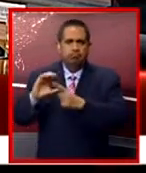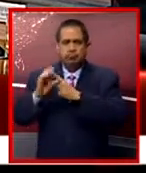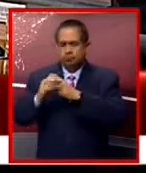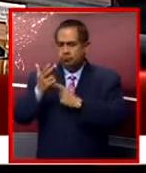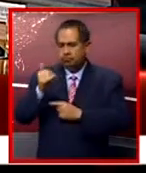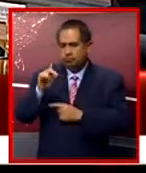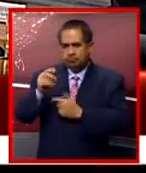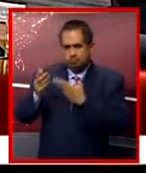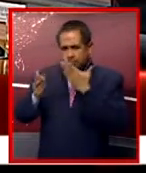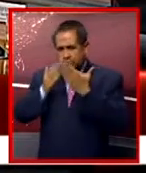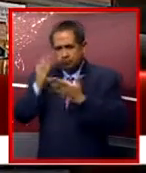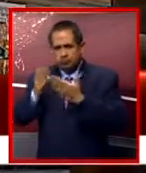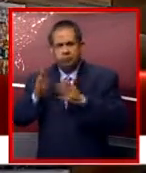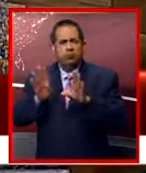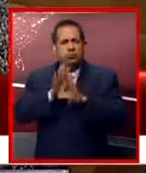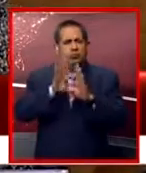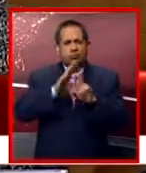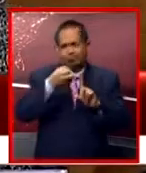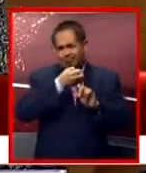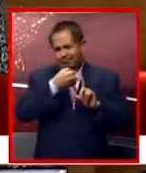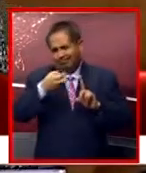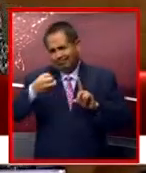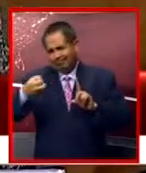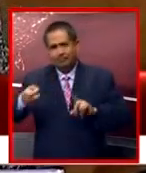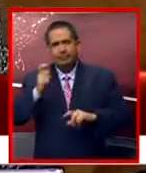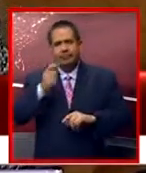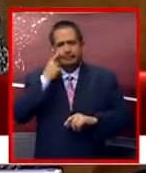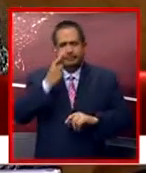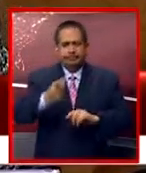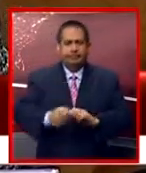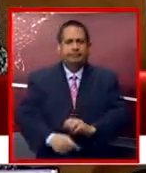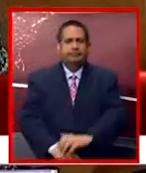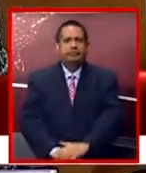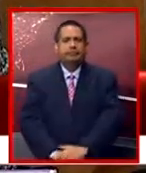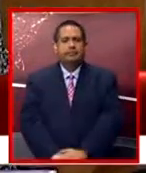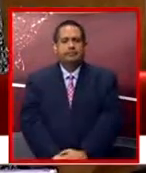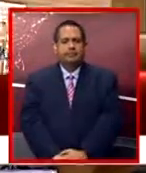Crédito Público. Veamos cuál fue el proceso que se siguió.